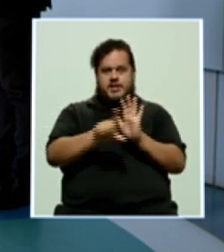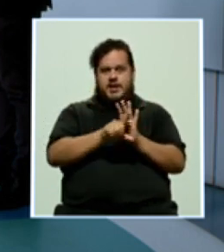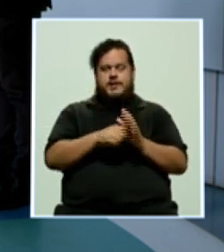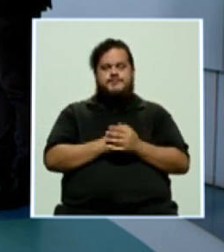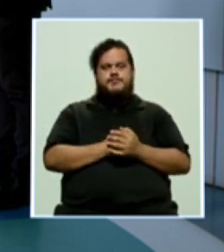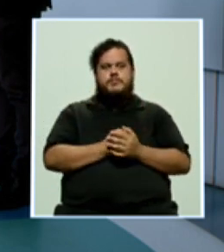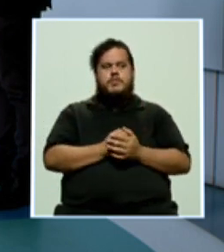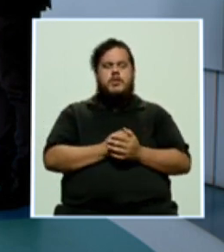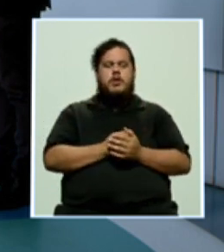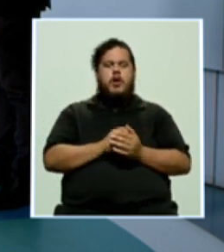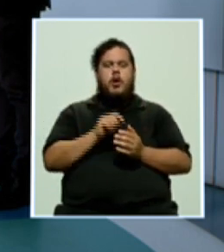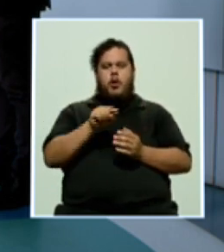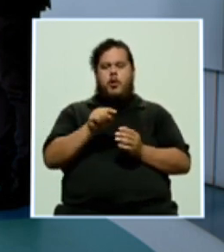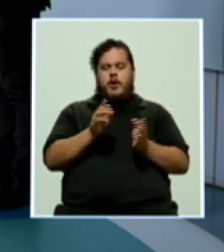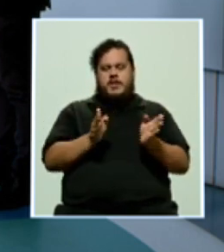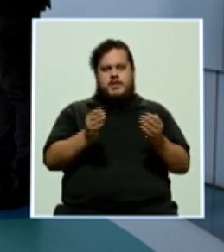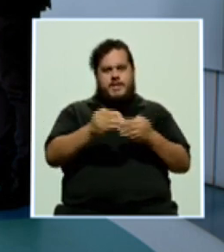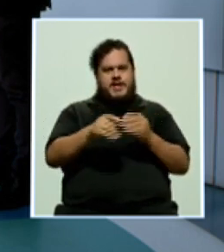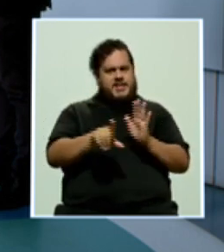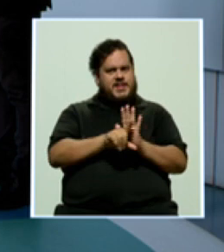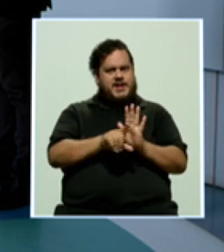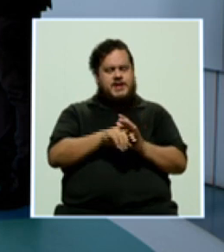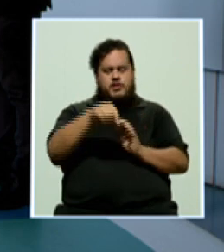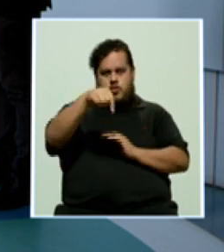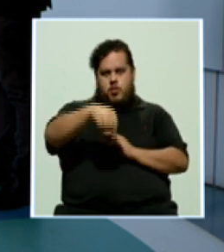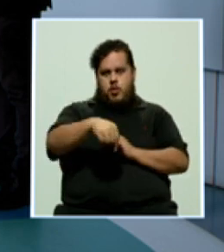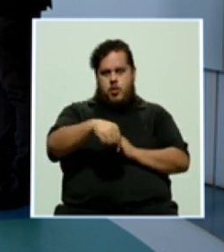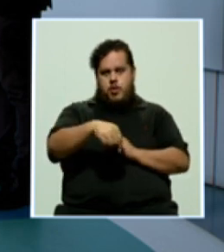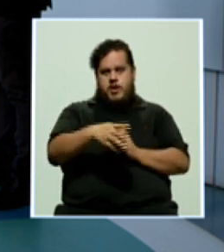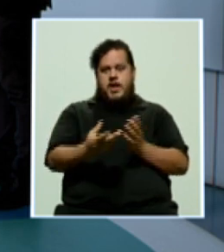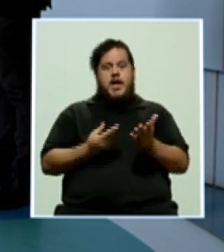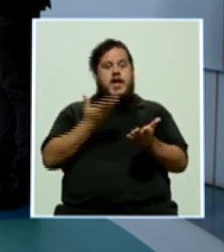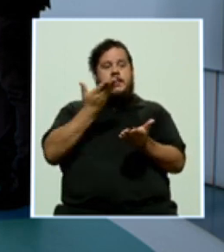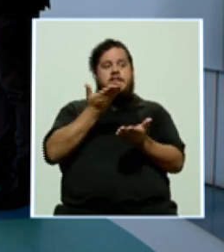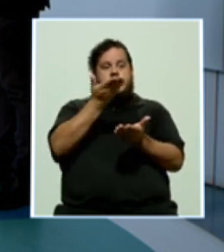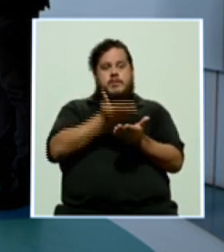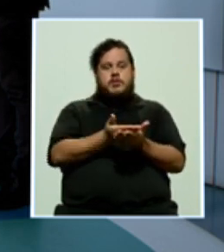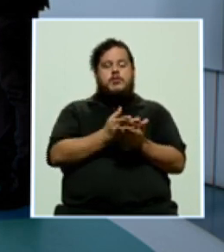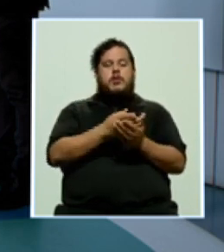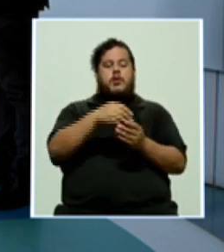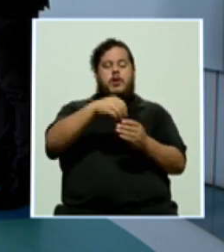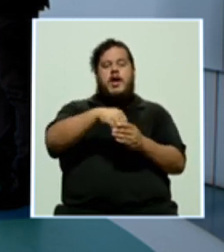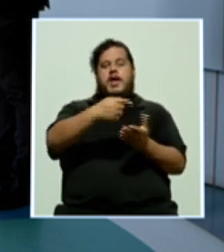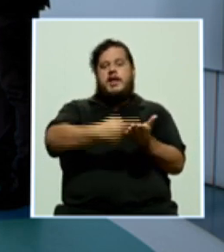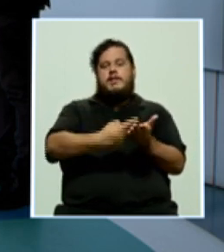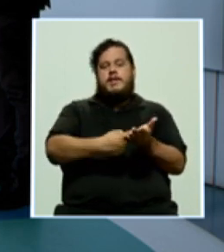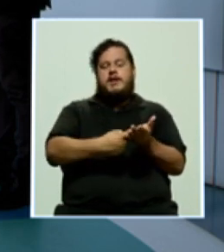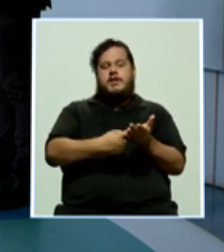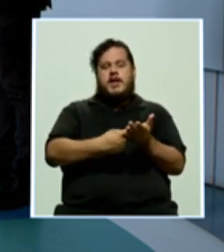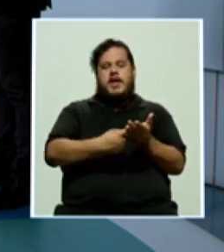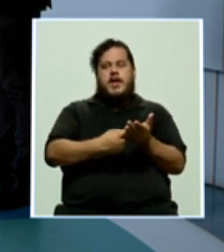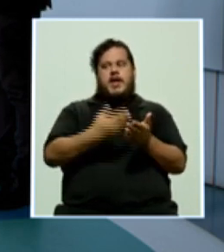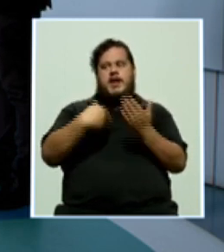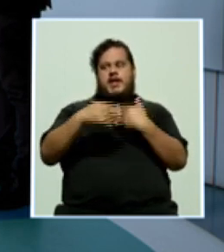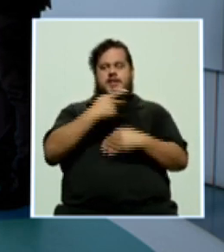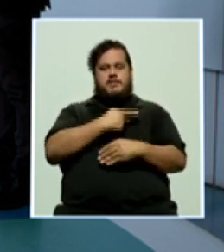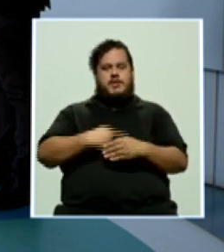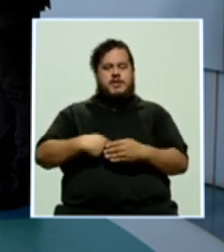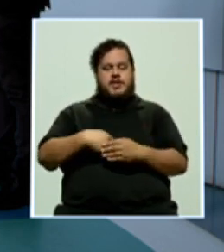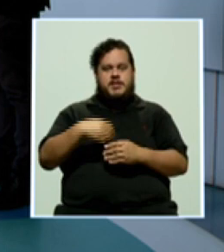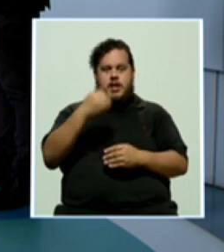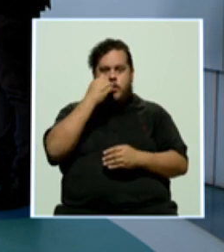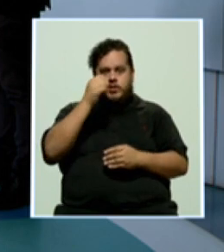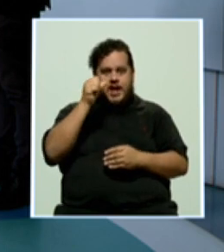o este paquete de leyes. Incluso hoy se metió en el debate el presidente Oscar Arias, el expresidente. Así